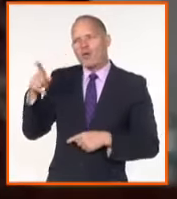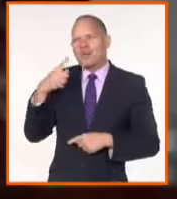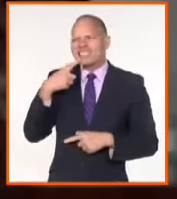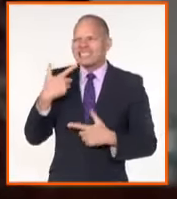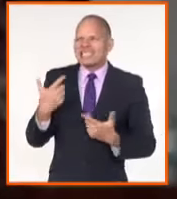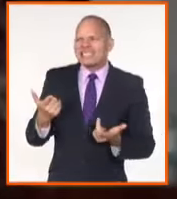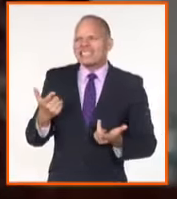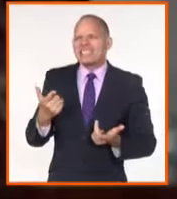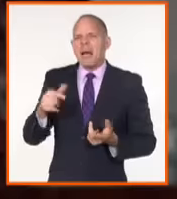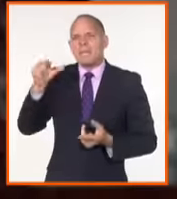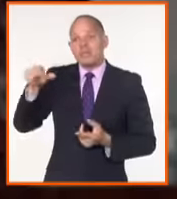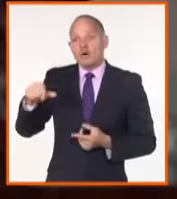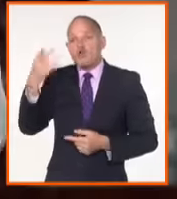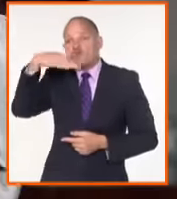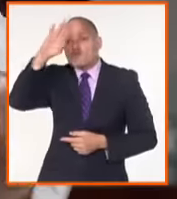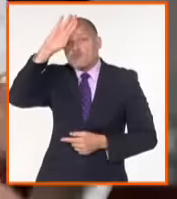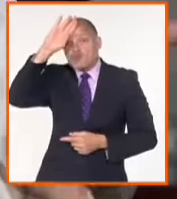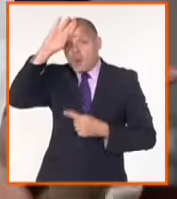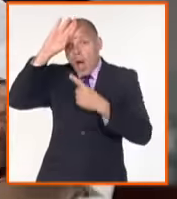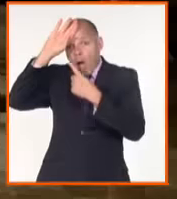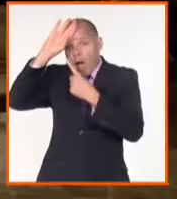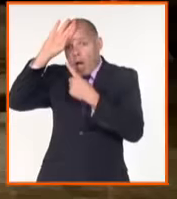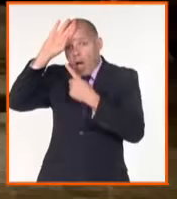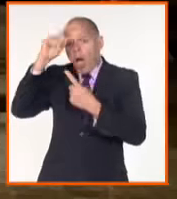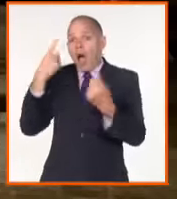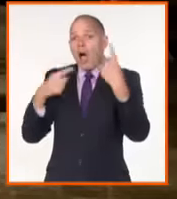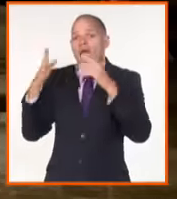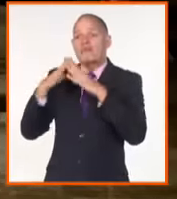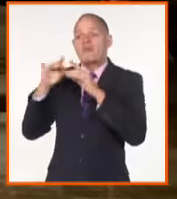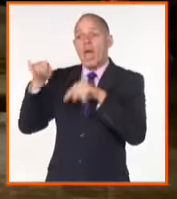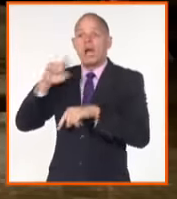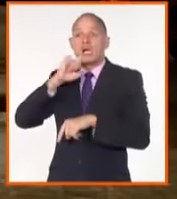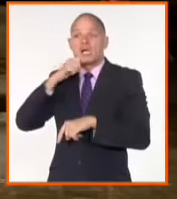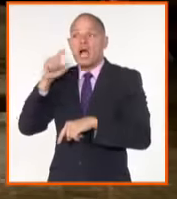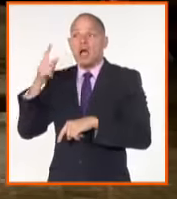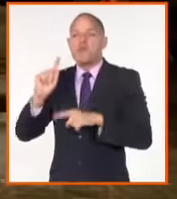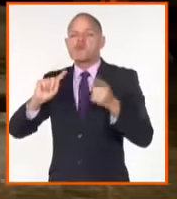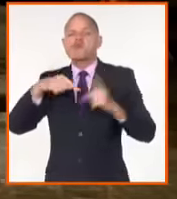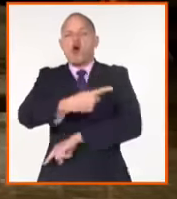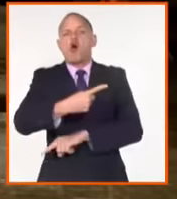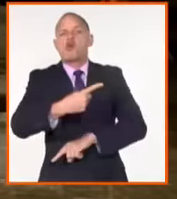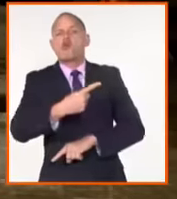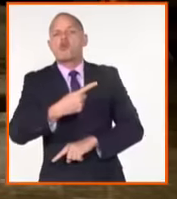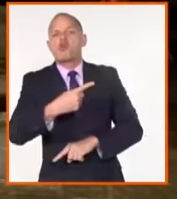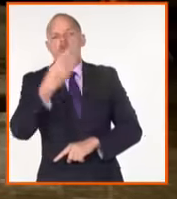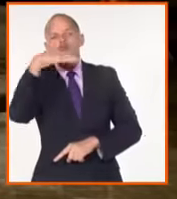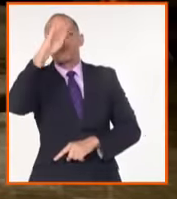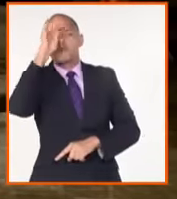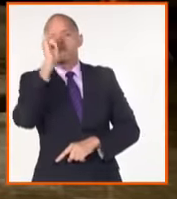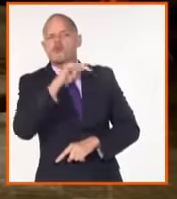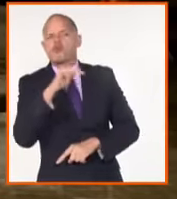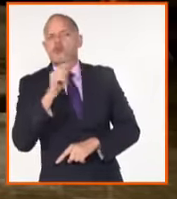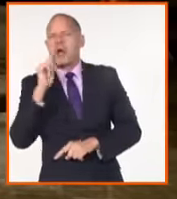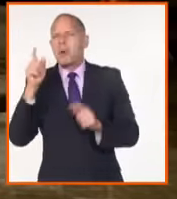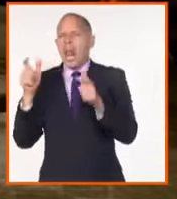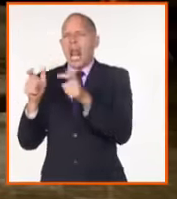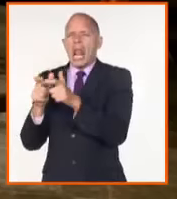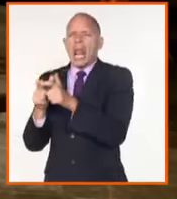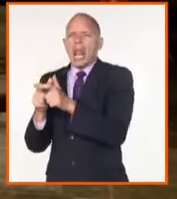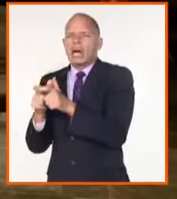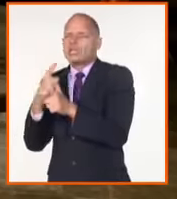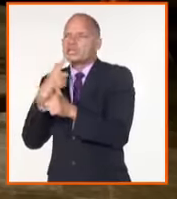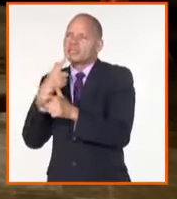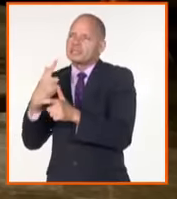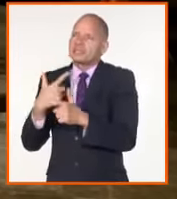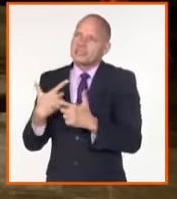propio país de origen y absolutamente en minoría, ahí reconociéndolo ellos mismos, y un pueblo